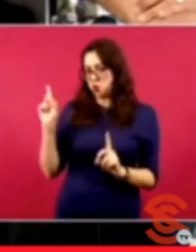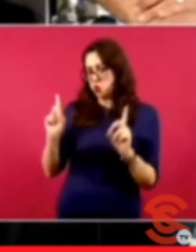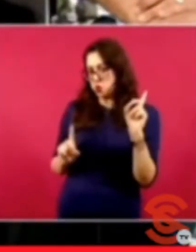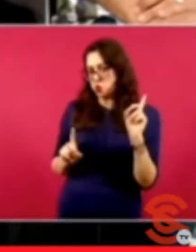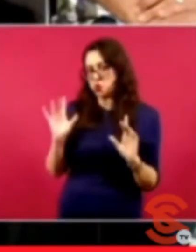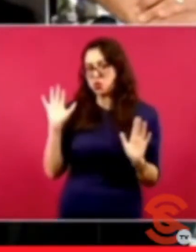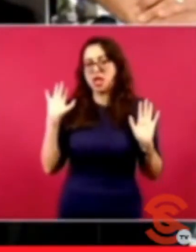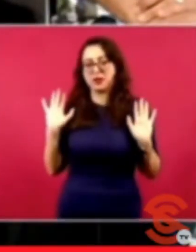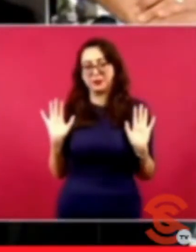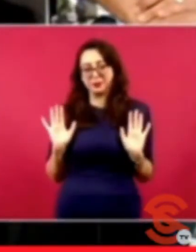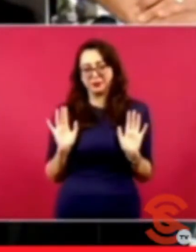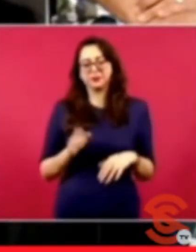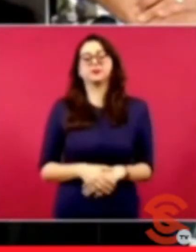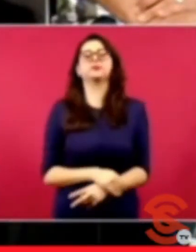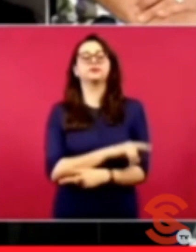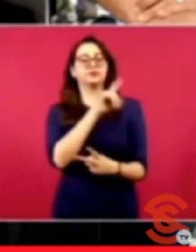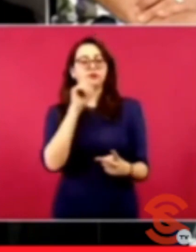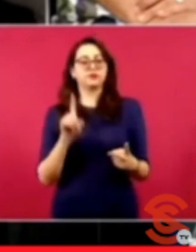de tonterías,